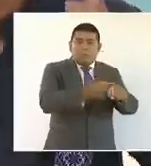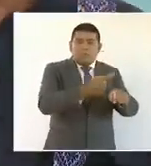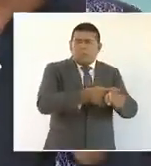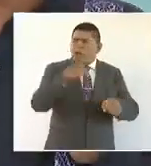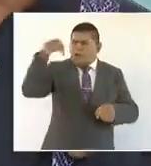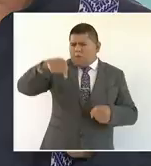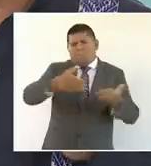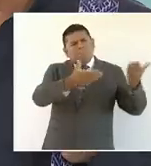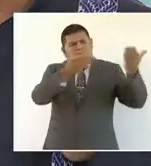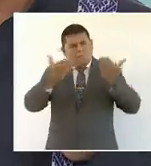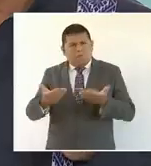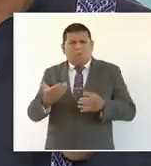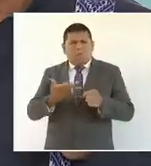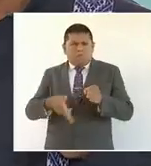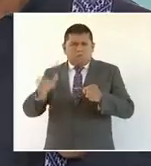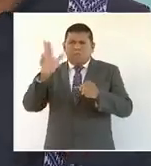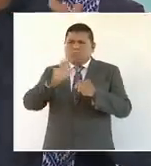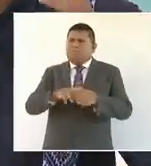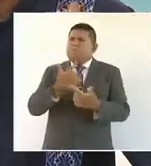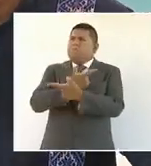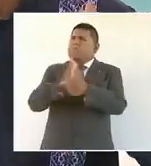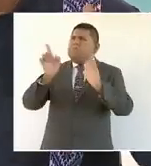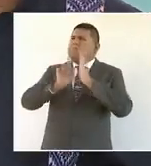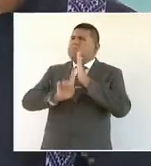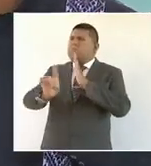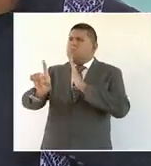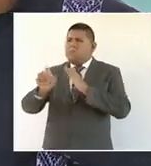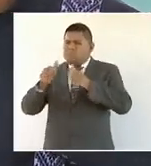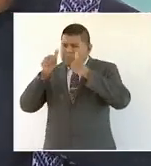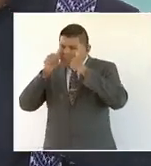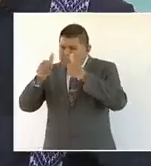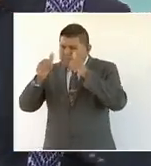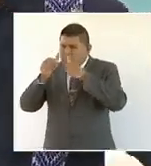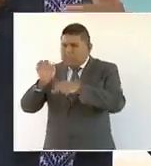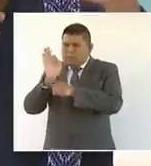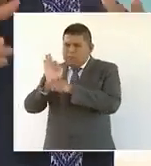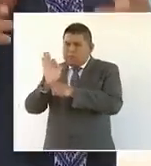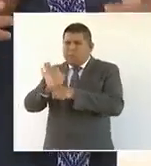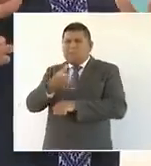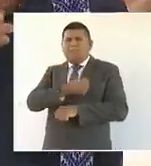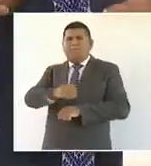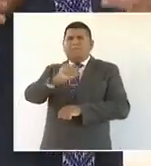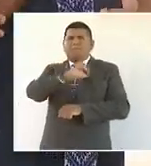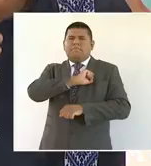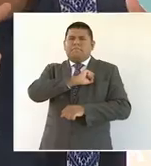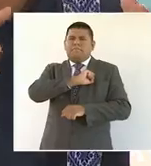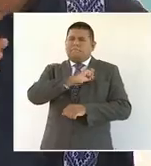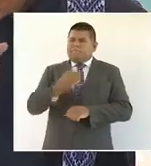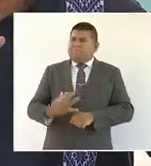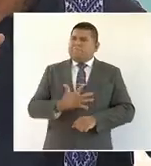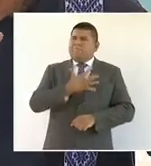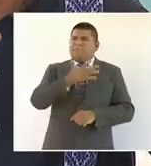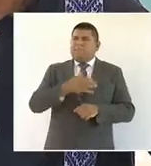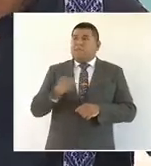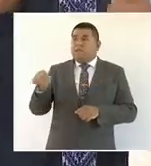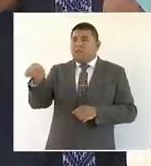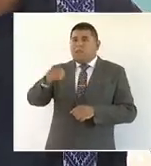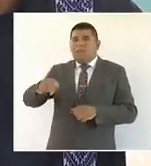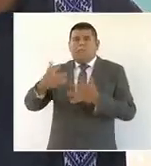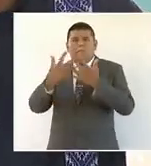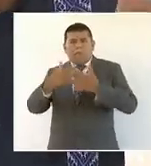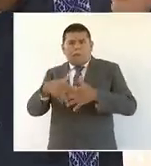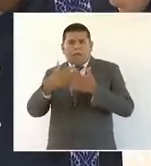venir aquí al hospital y ser atendidos y que estén bien los equipos